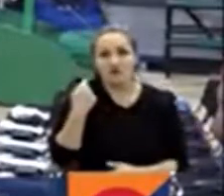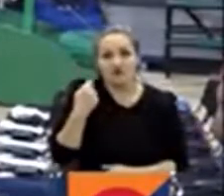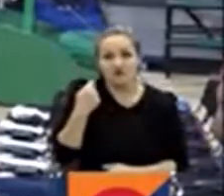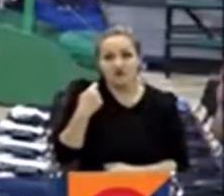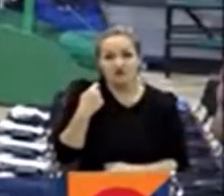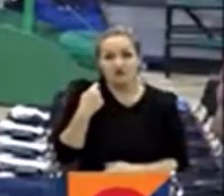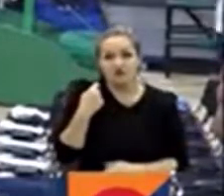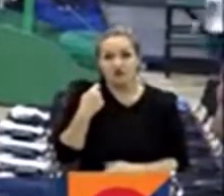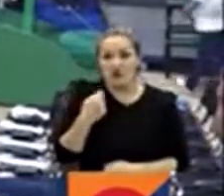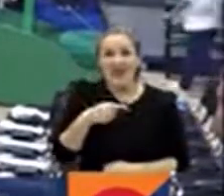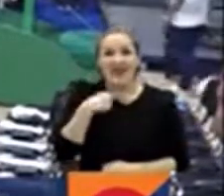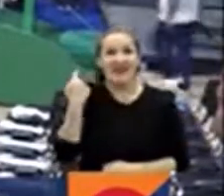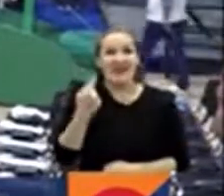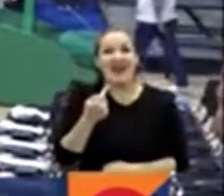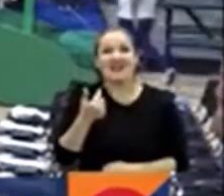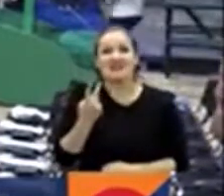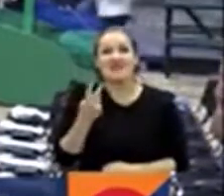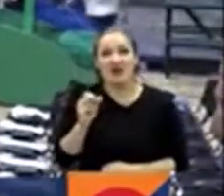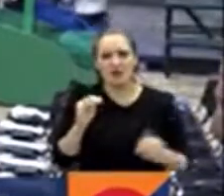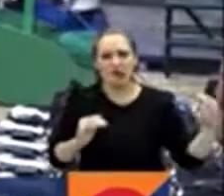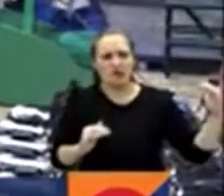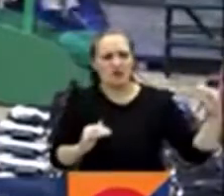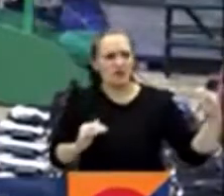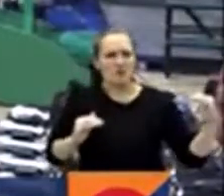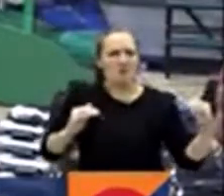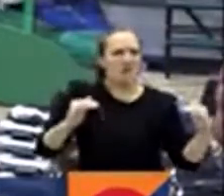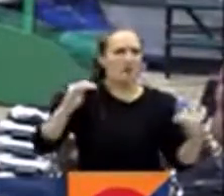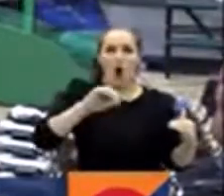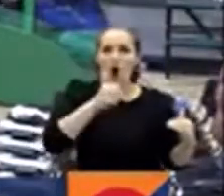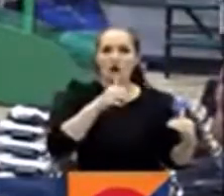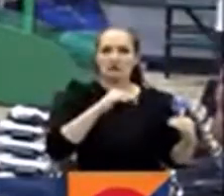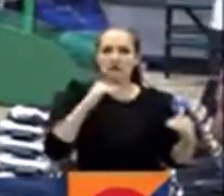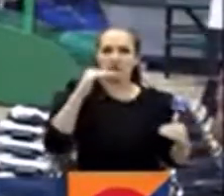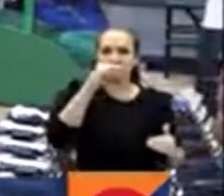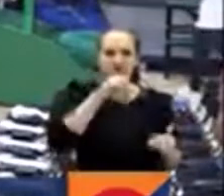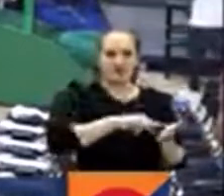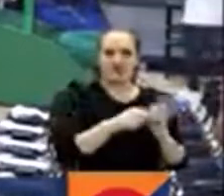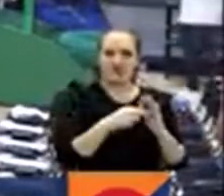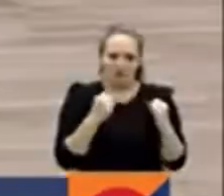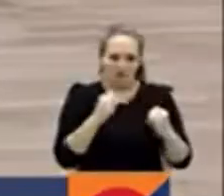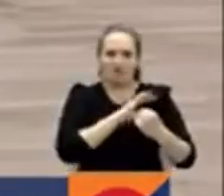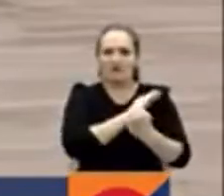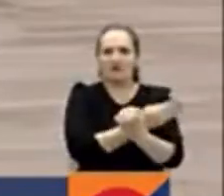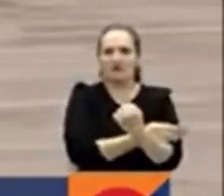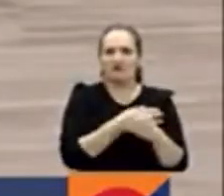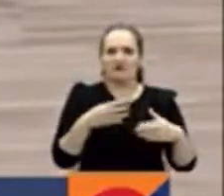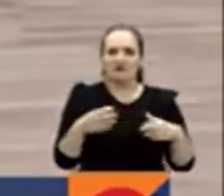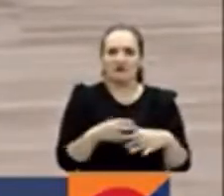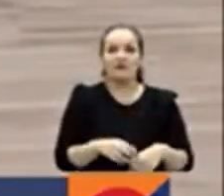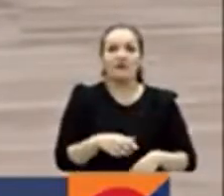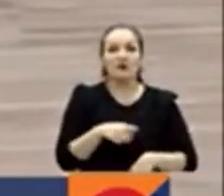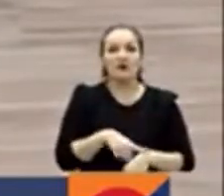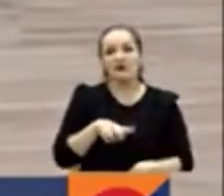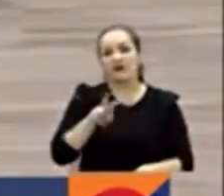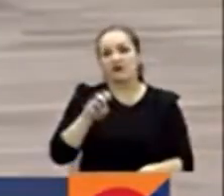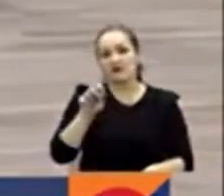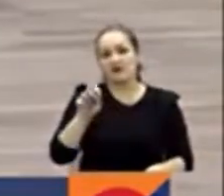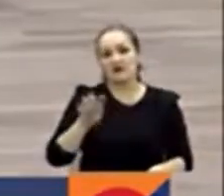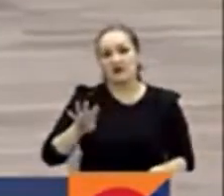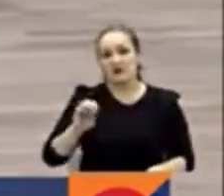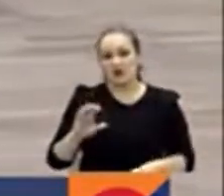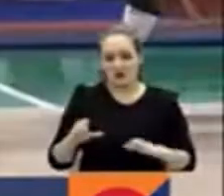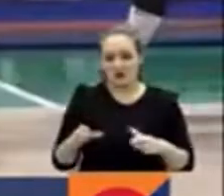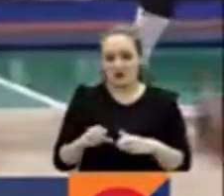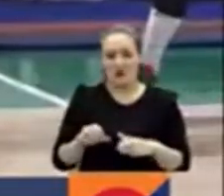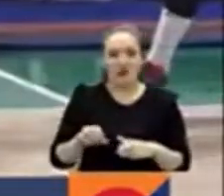poder remontar ha sido algo que demuestra la fortaleza del equipo. Desde las 7:40 de la noche, el quinteto